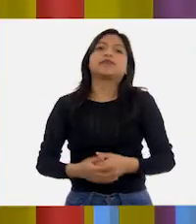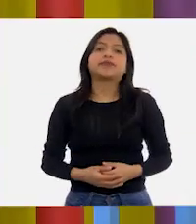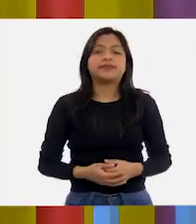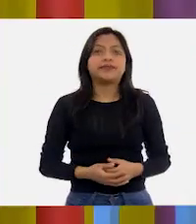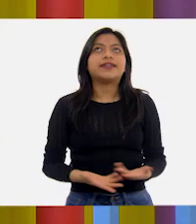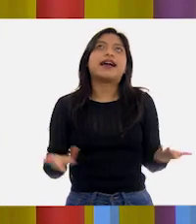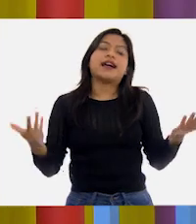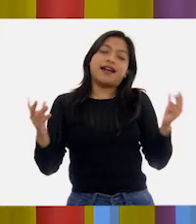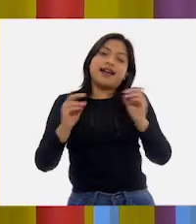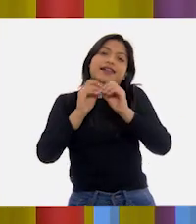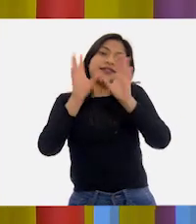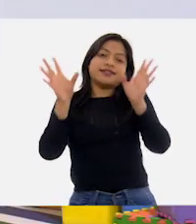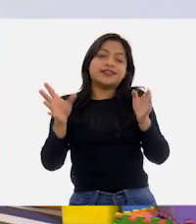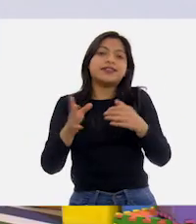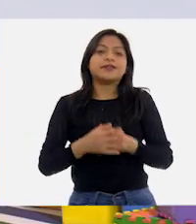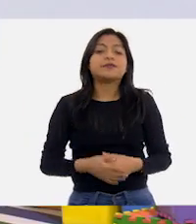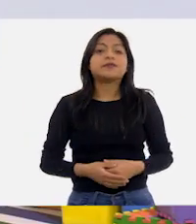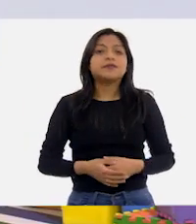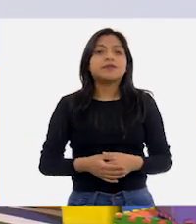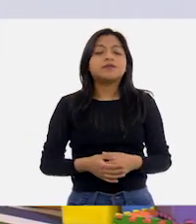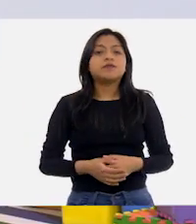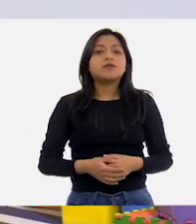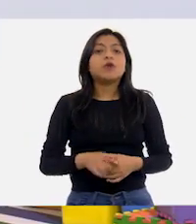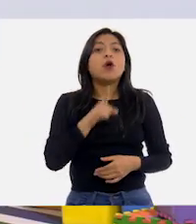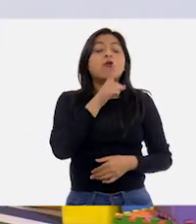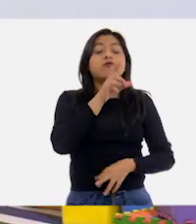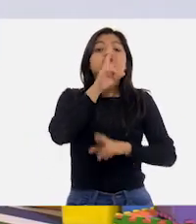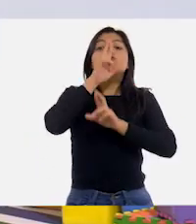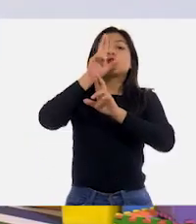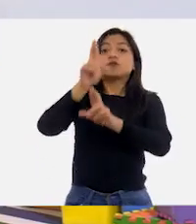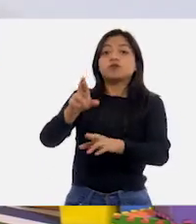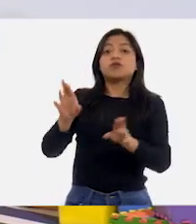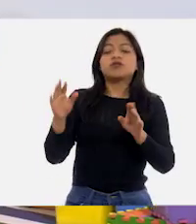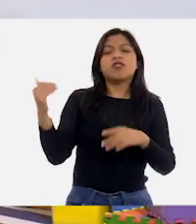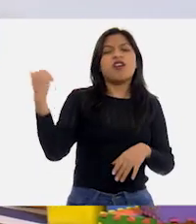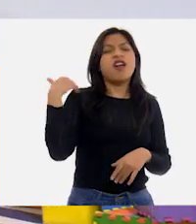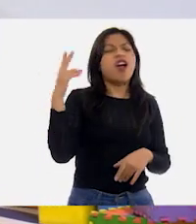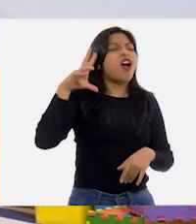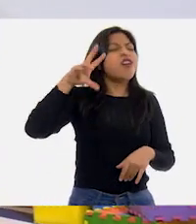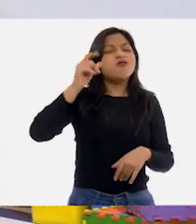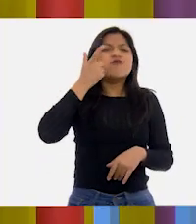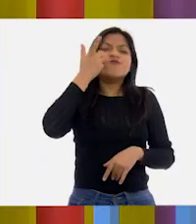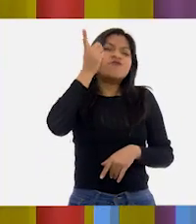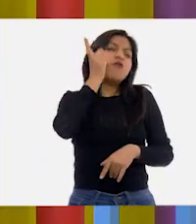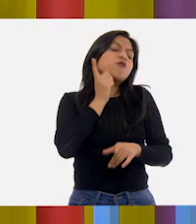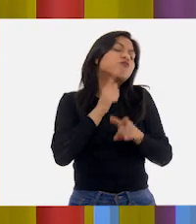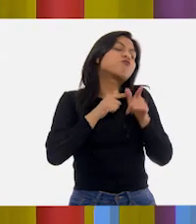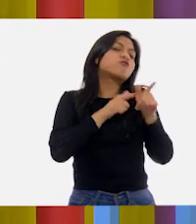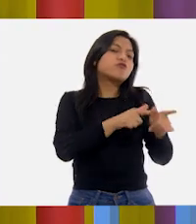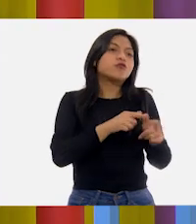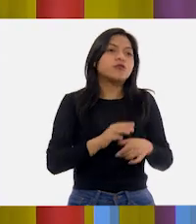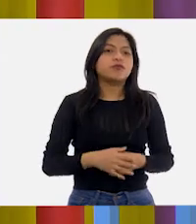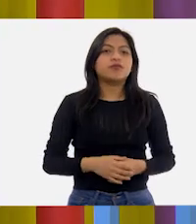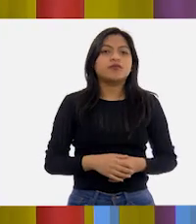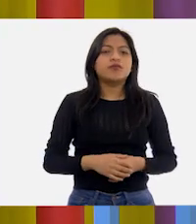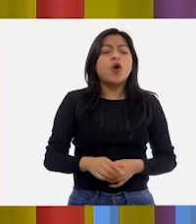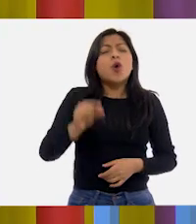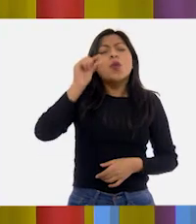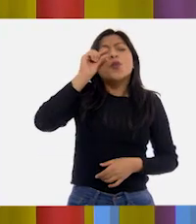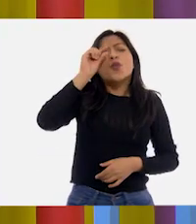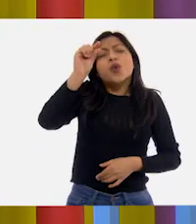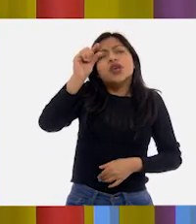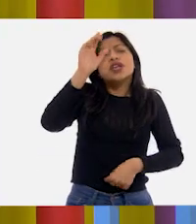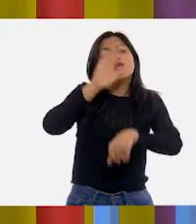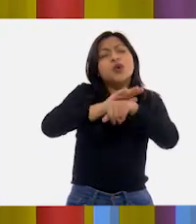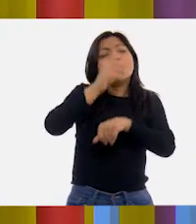Ah, claro. ¿Y tú cómo contestas cuando no te quieres levantar? Otro ratito